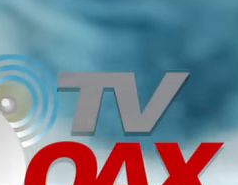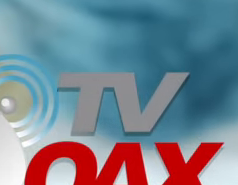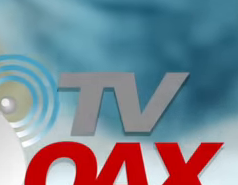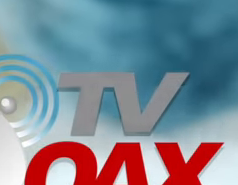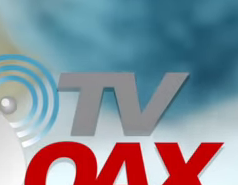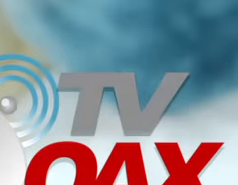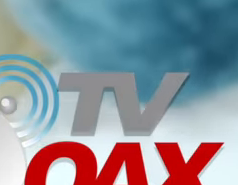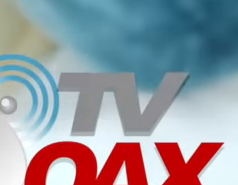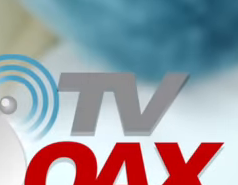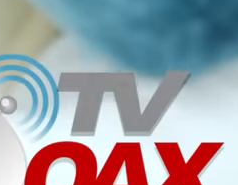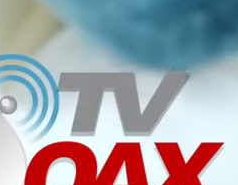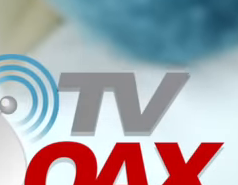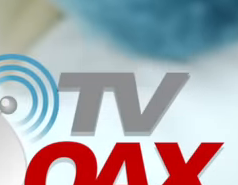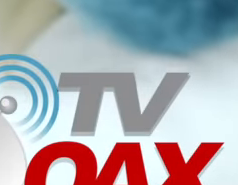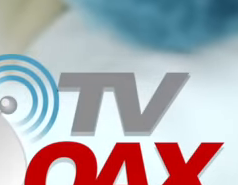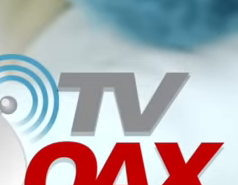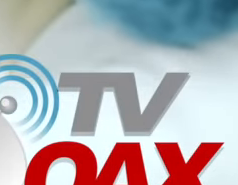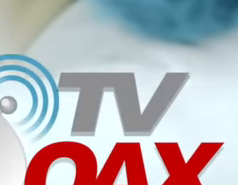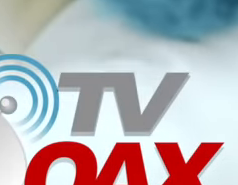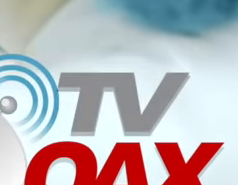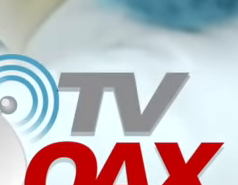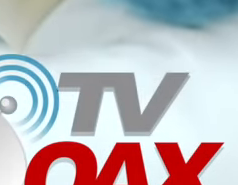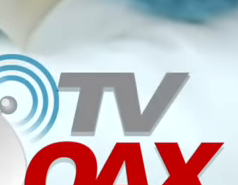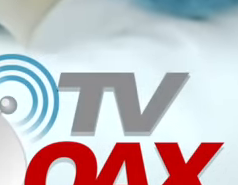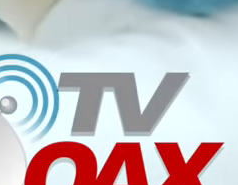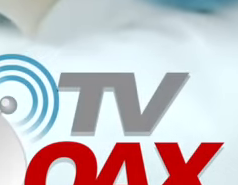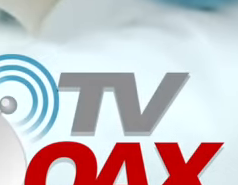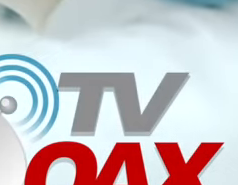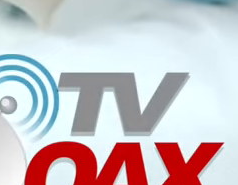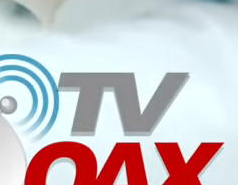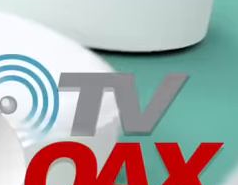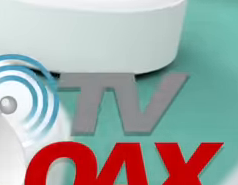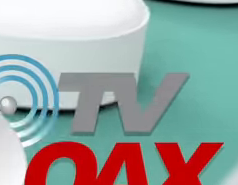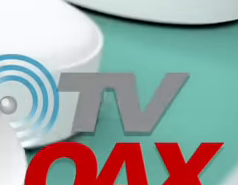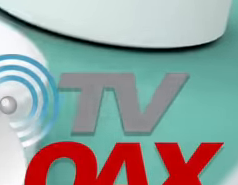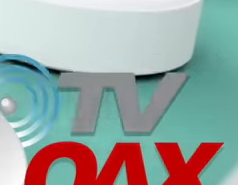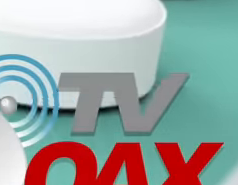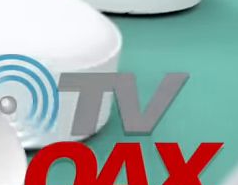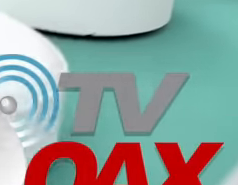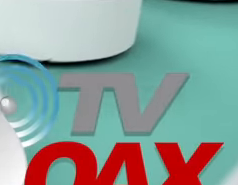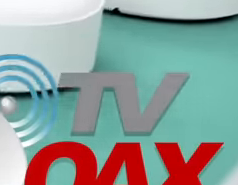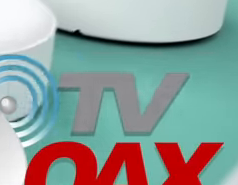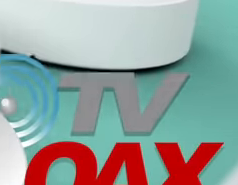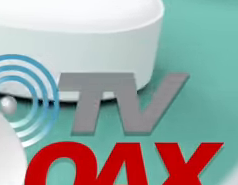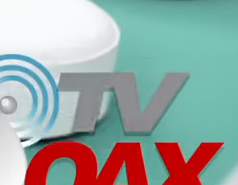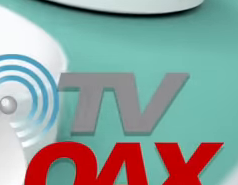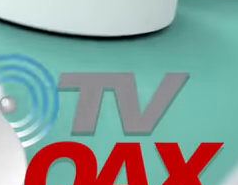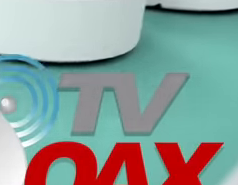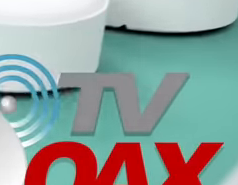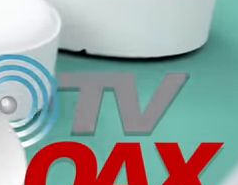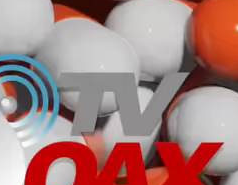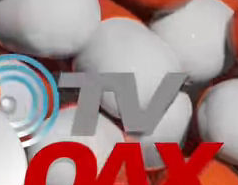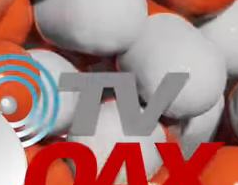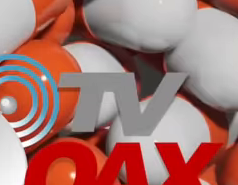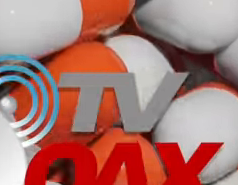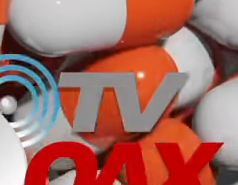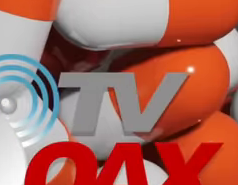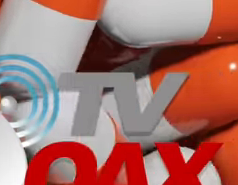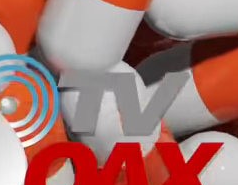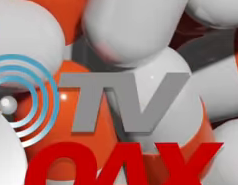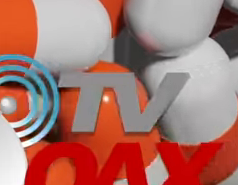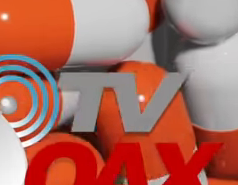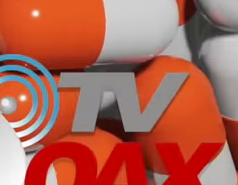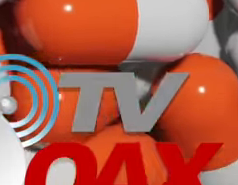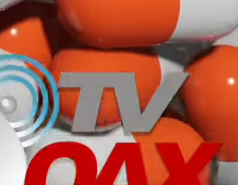Esta será la megafarmacia más grande del mundo, con todos los medicamentos que existen a nivel mundial, y